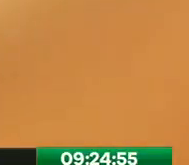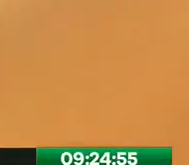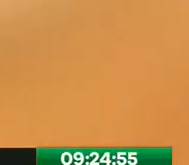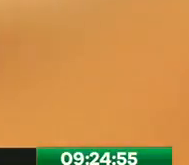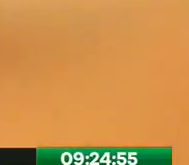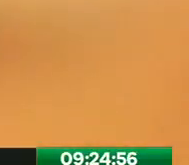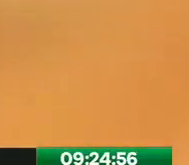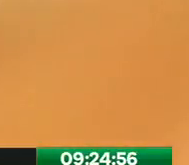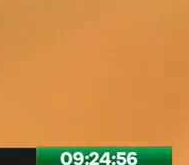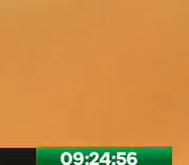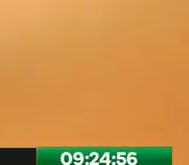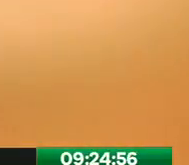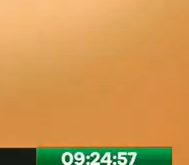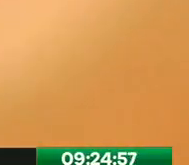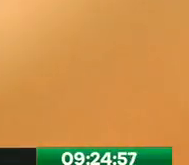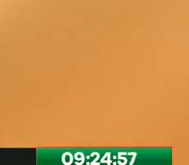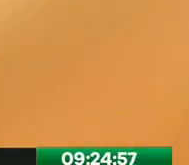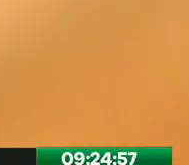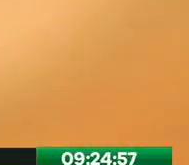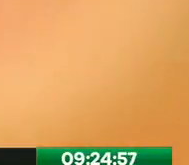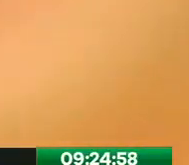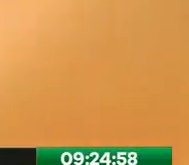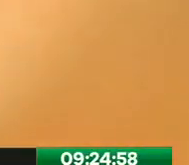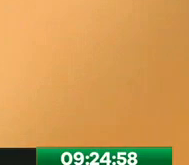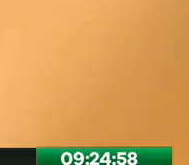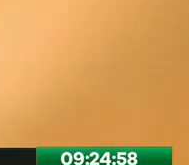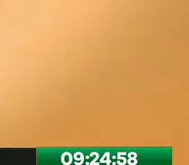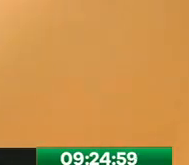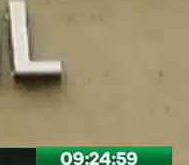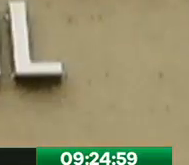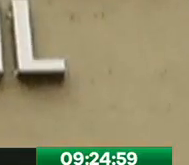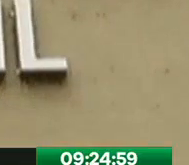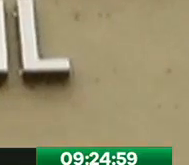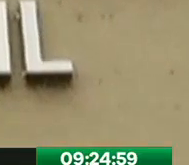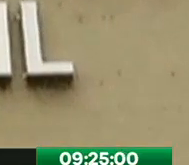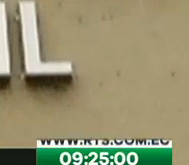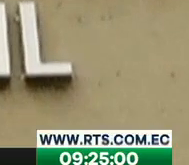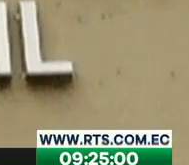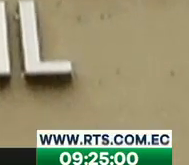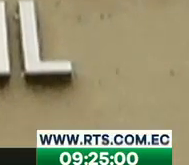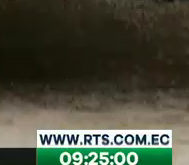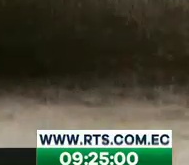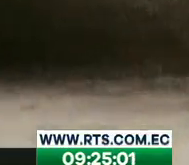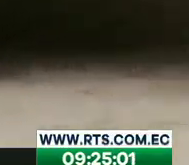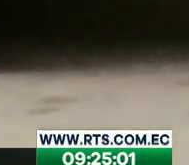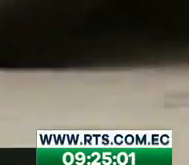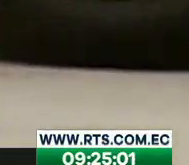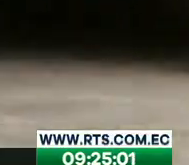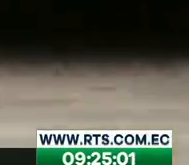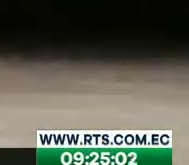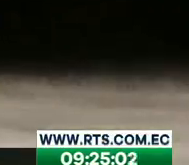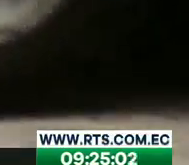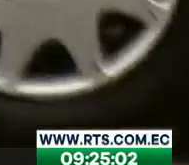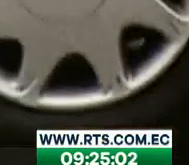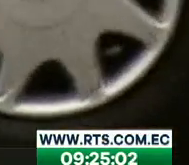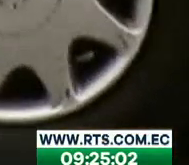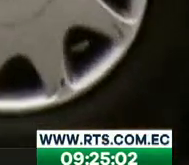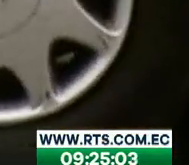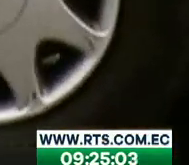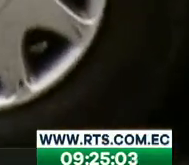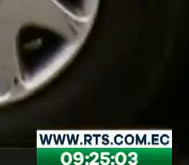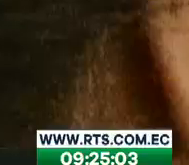tocar, sinceramente, nosotros pensábamos que nos iban a violar, que nos iban a matar, porque fue un trauma para nosotros porque